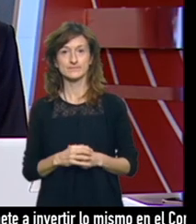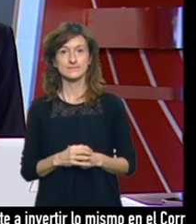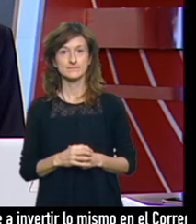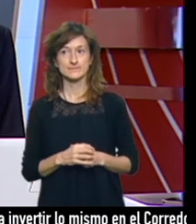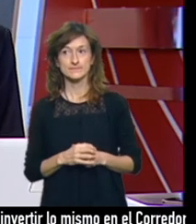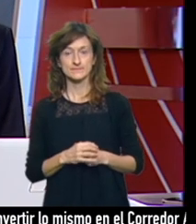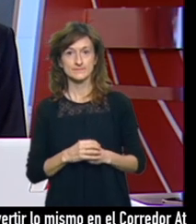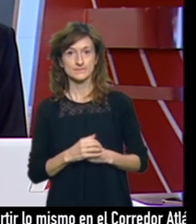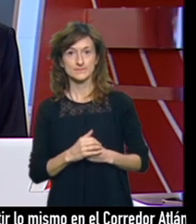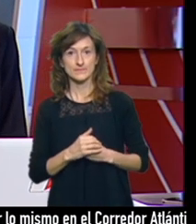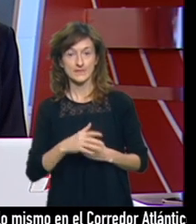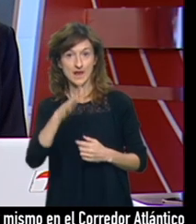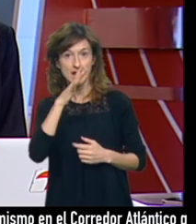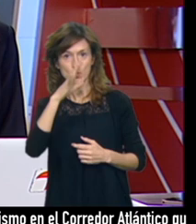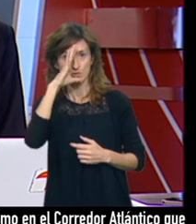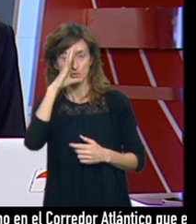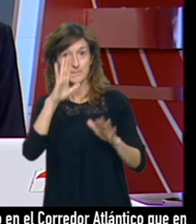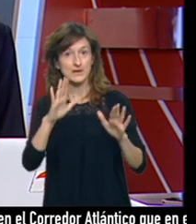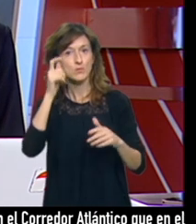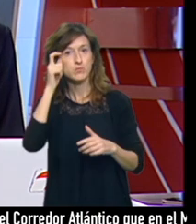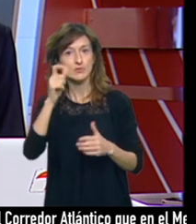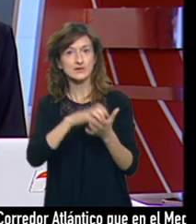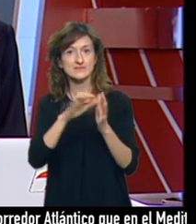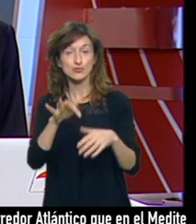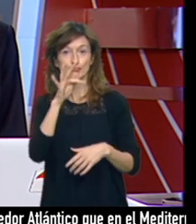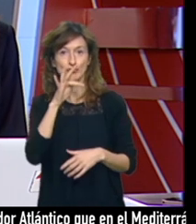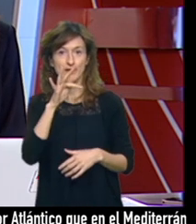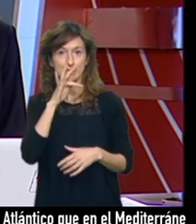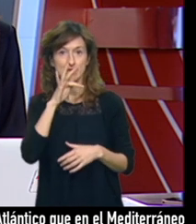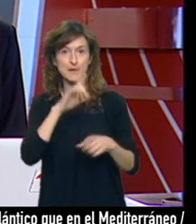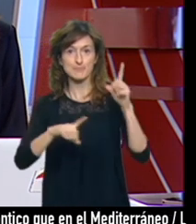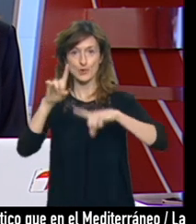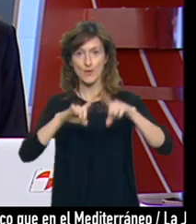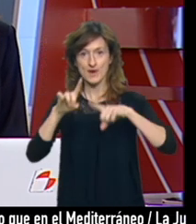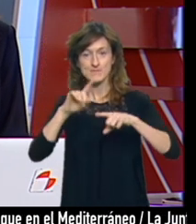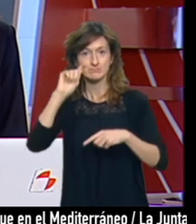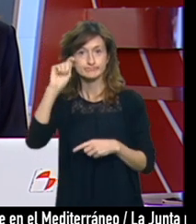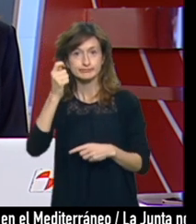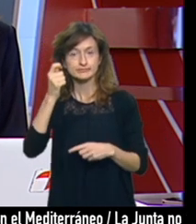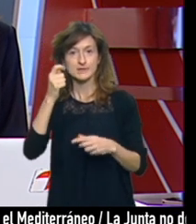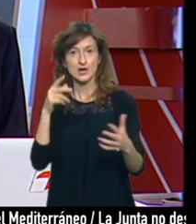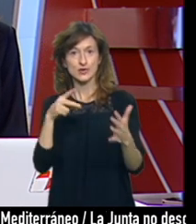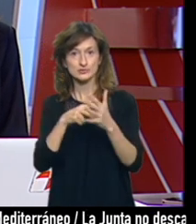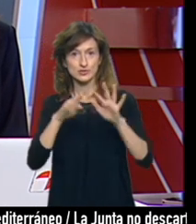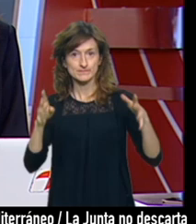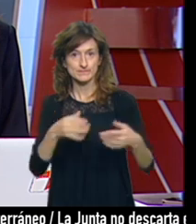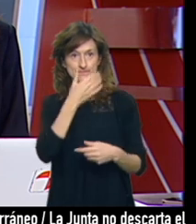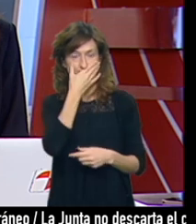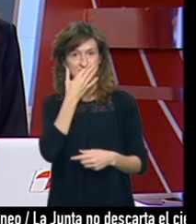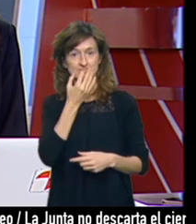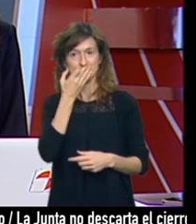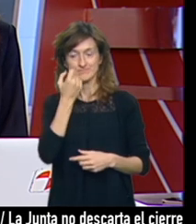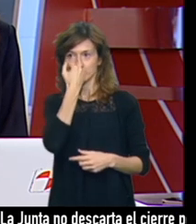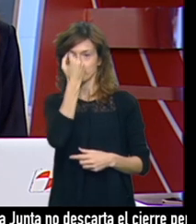Bueno, pues habrá agua en la Luna, pero hay pueblos en Castilla y León donde todavía hay muchos problemas para conseguir una buena conexión a Internet. Pero